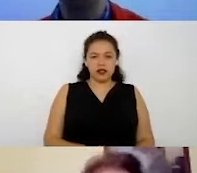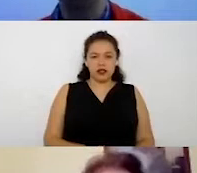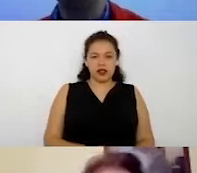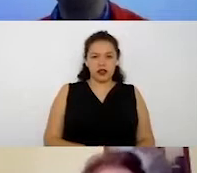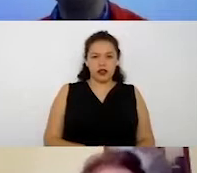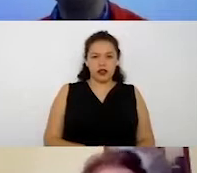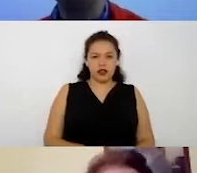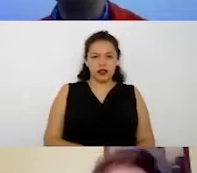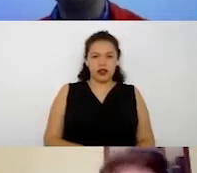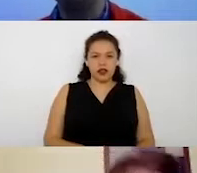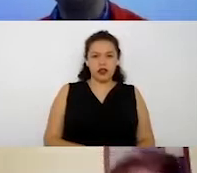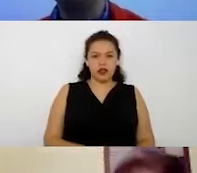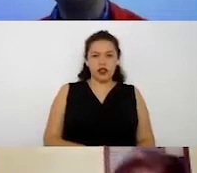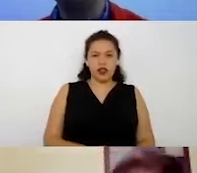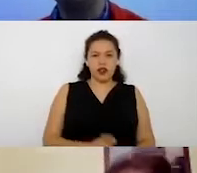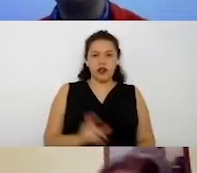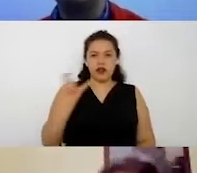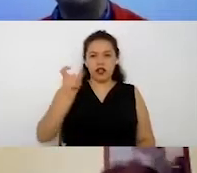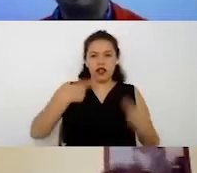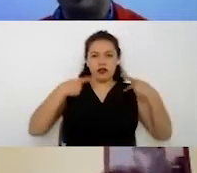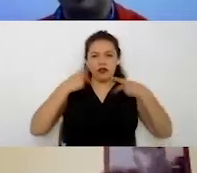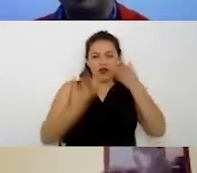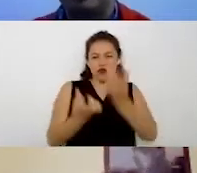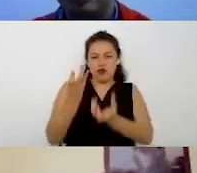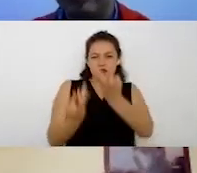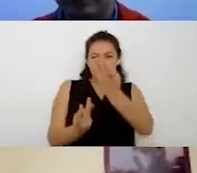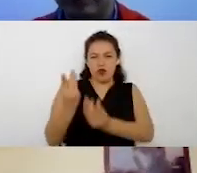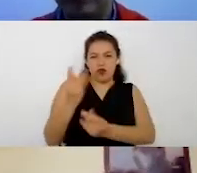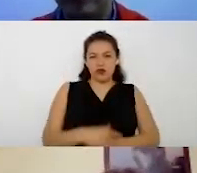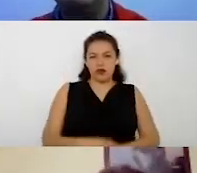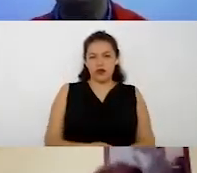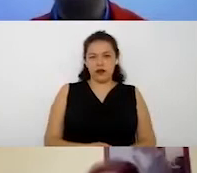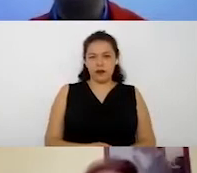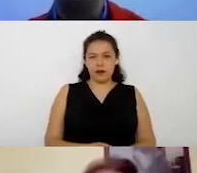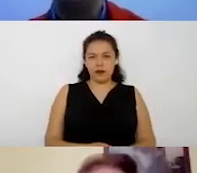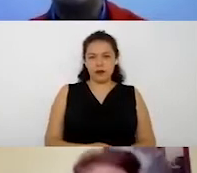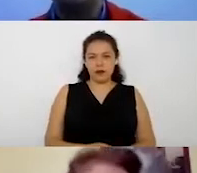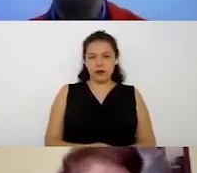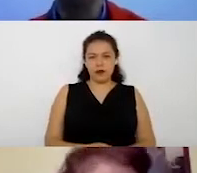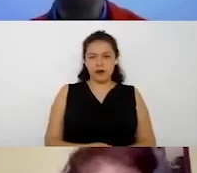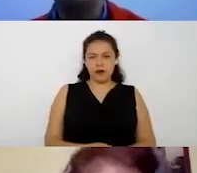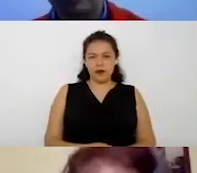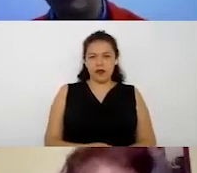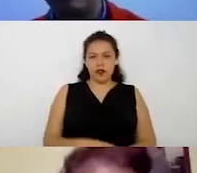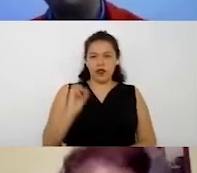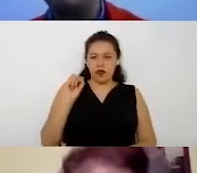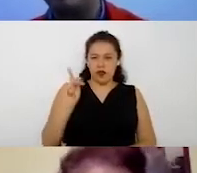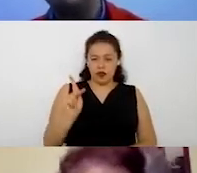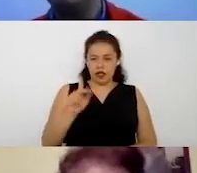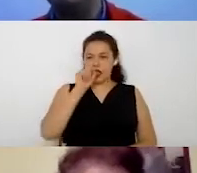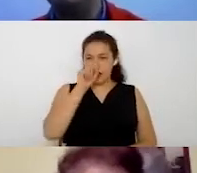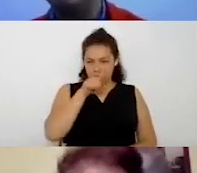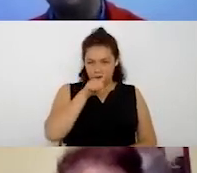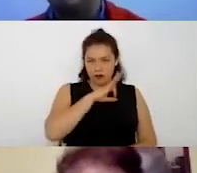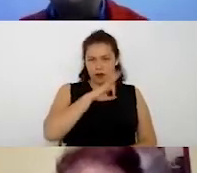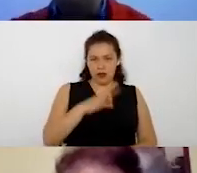Cuando la persona sufrió una quemadura. Quemaduras. Ok. también podría